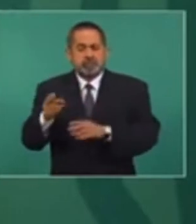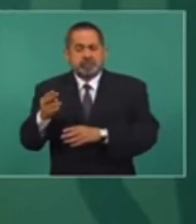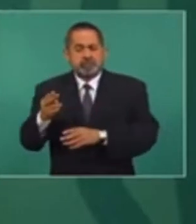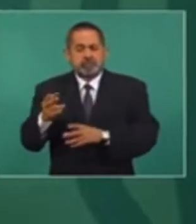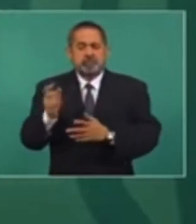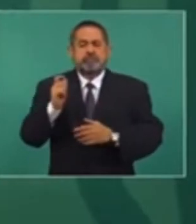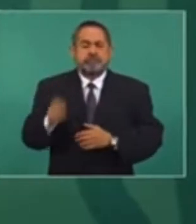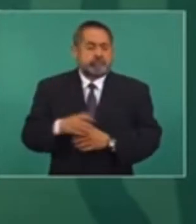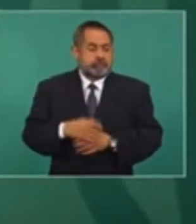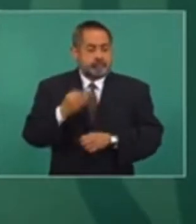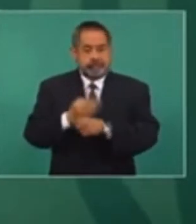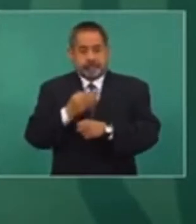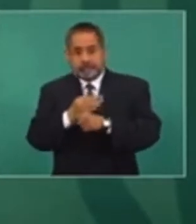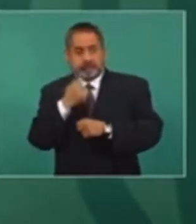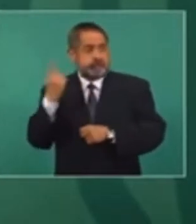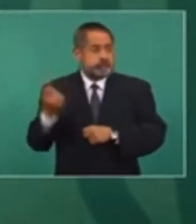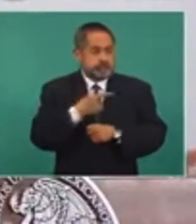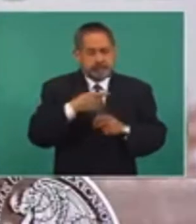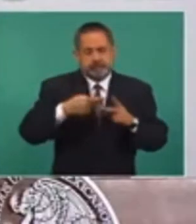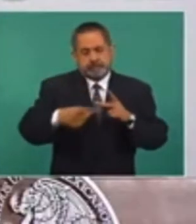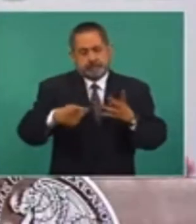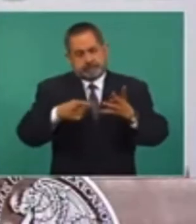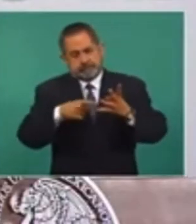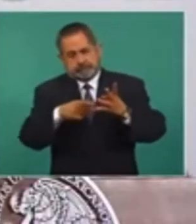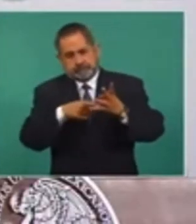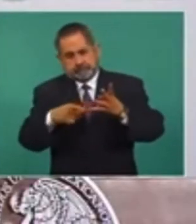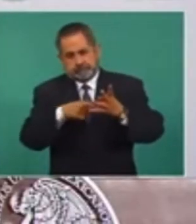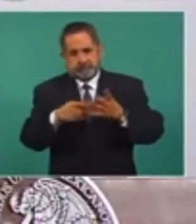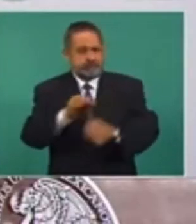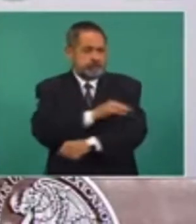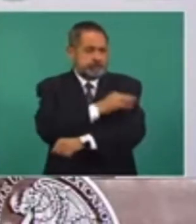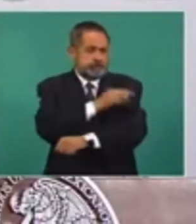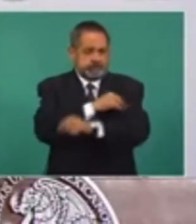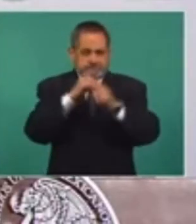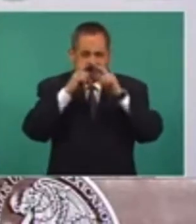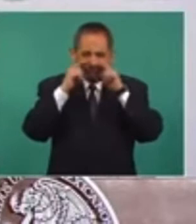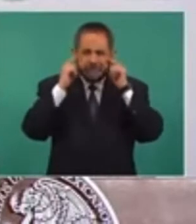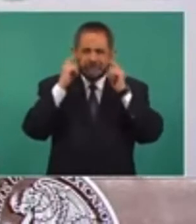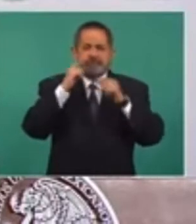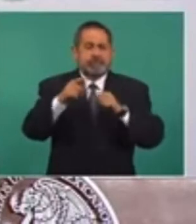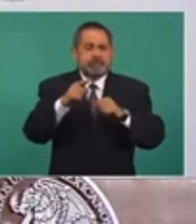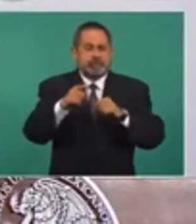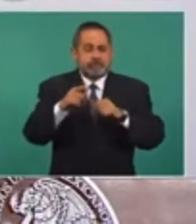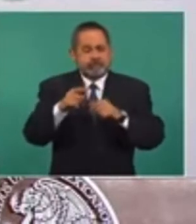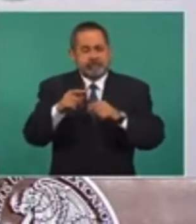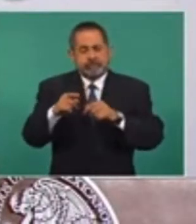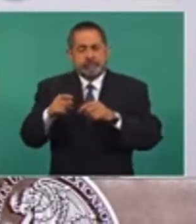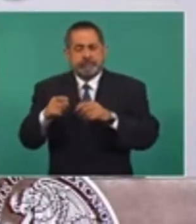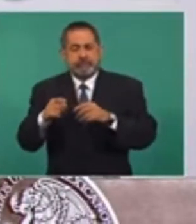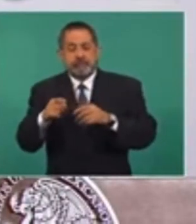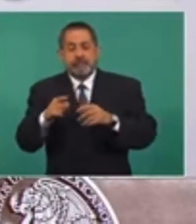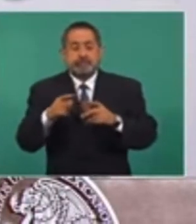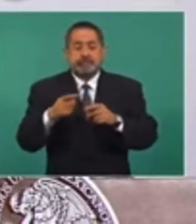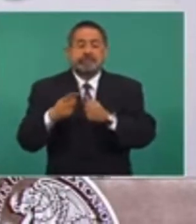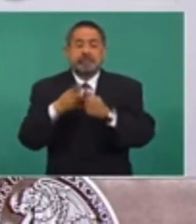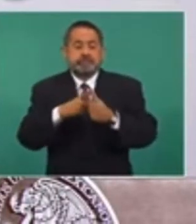estamos terminando la vacunación contra COVID y no queremos ni confundir a la población teniendo